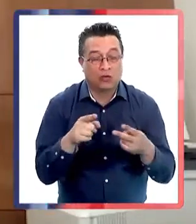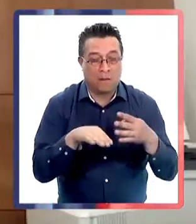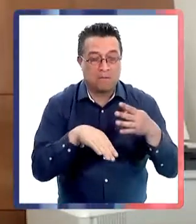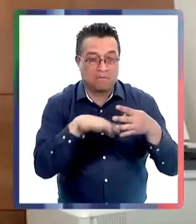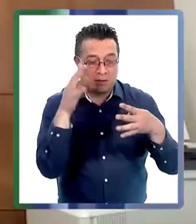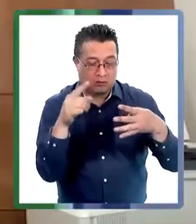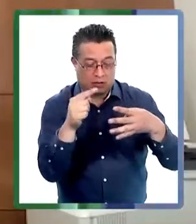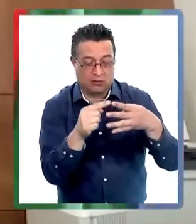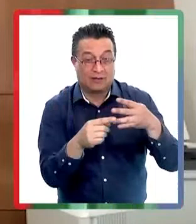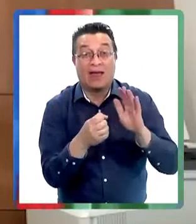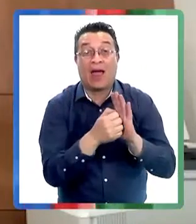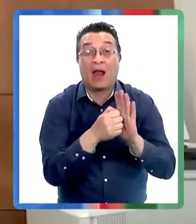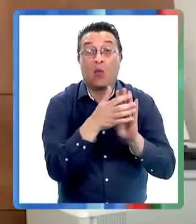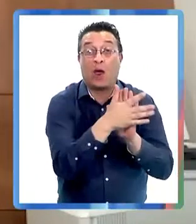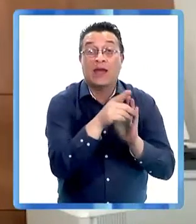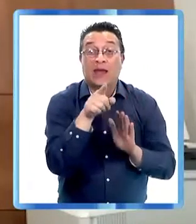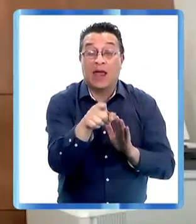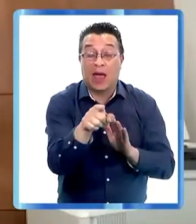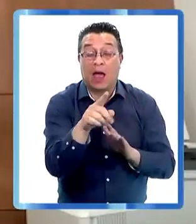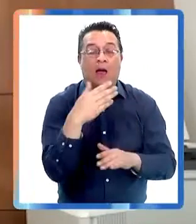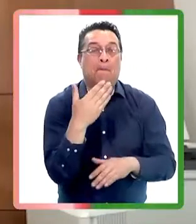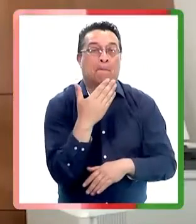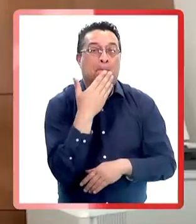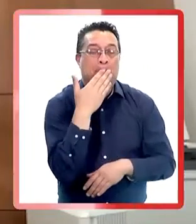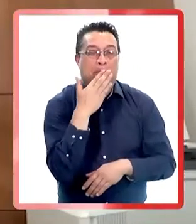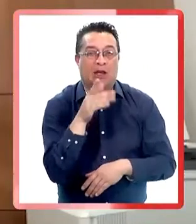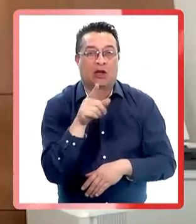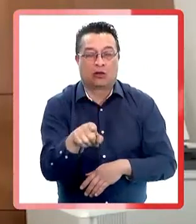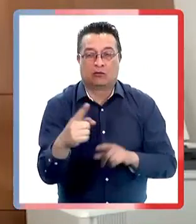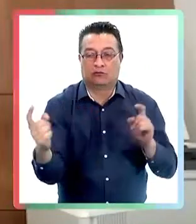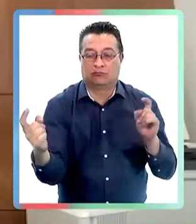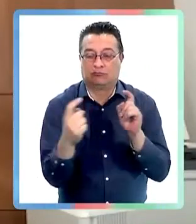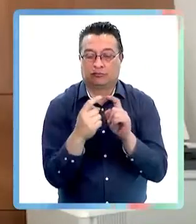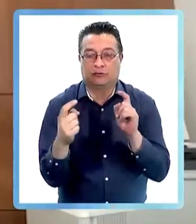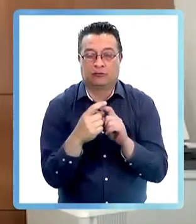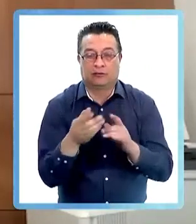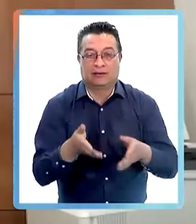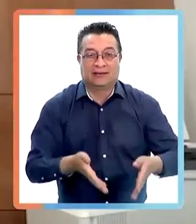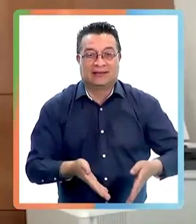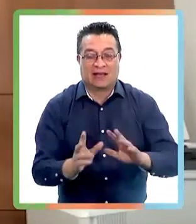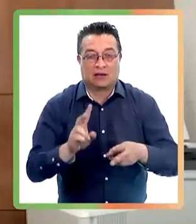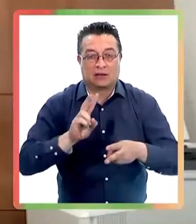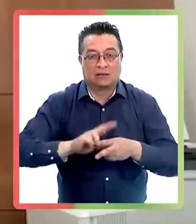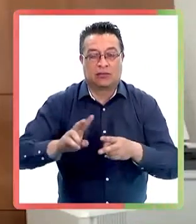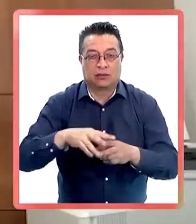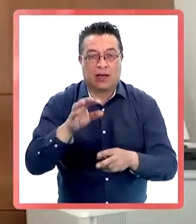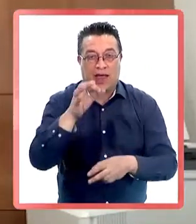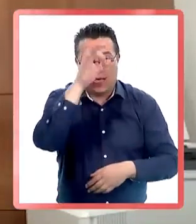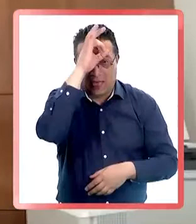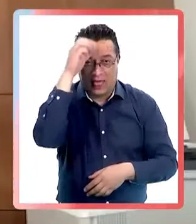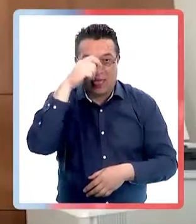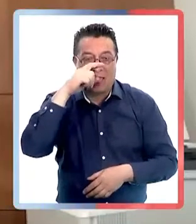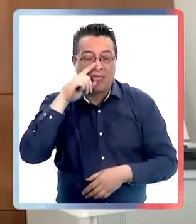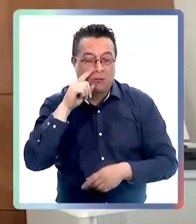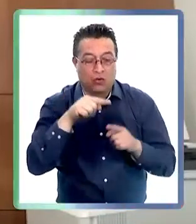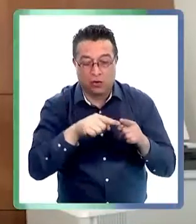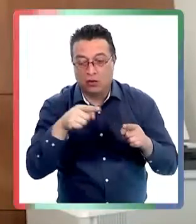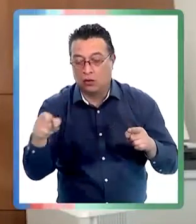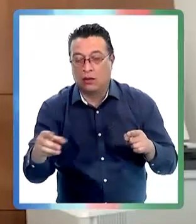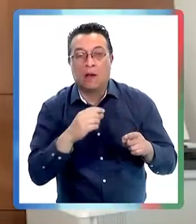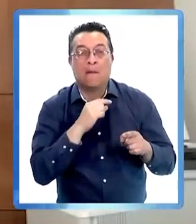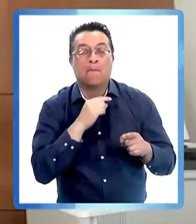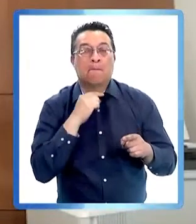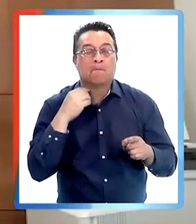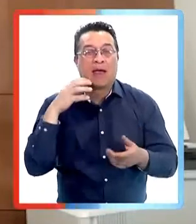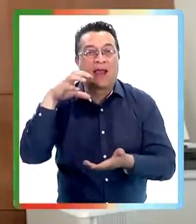se destaca en la Araucanía que se va a hacer un mejoramiento de la interconexión vial entre Temuco y Padre Las